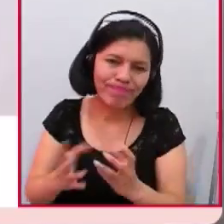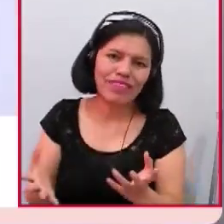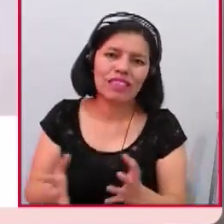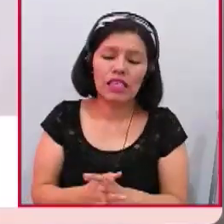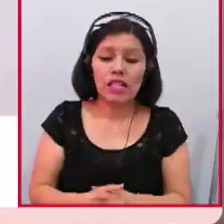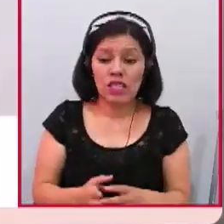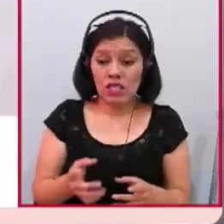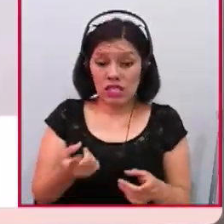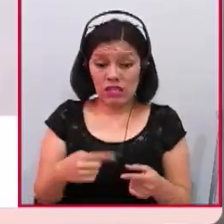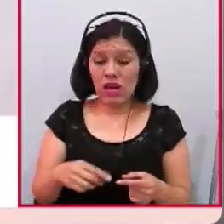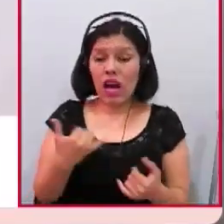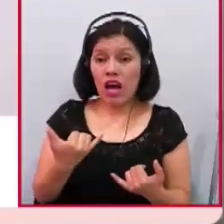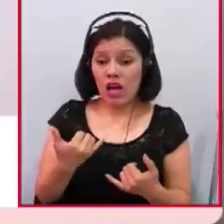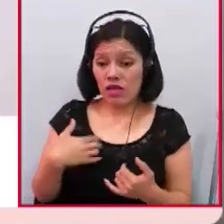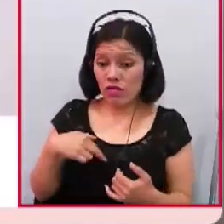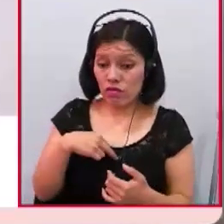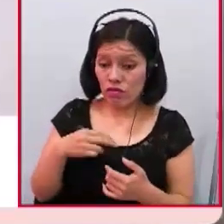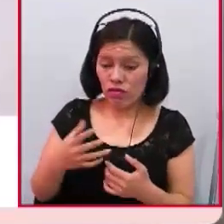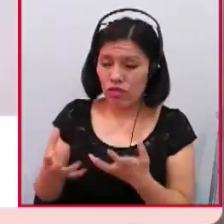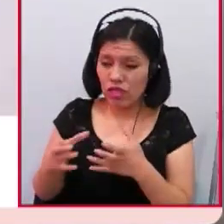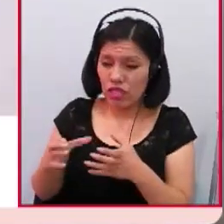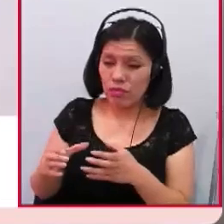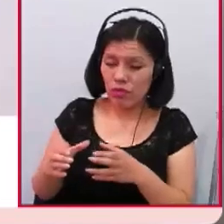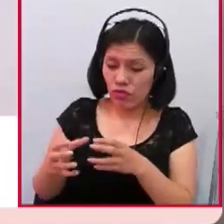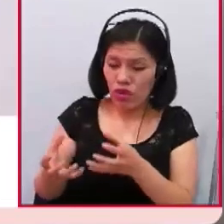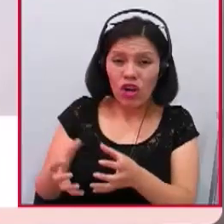cobre, nosotros de nuestras minas,